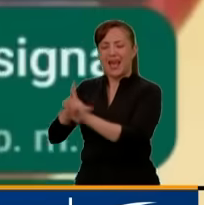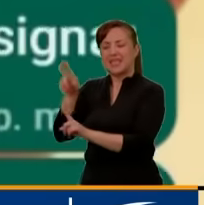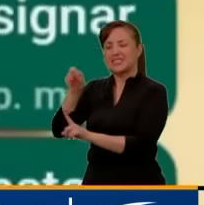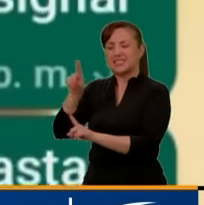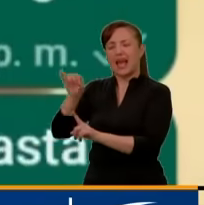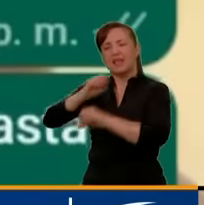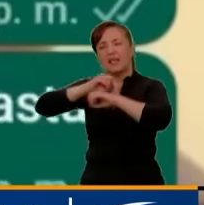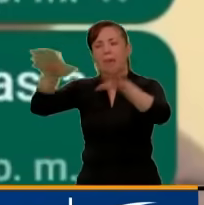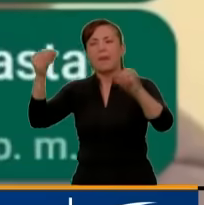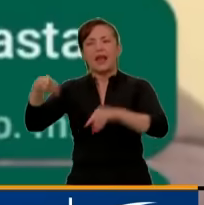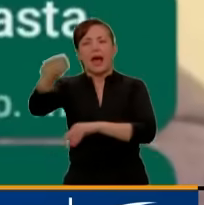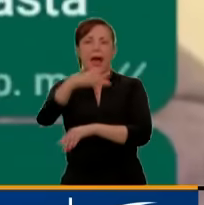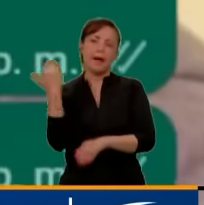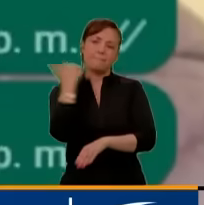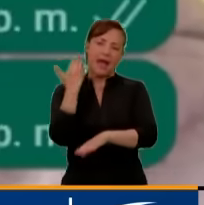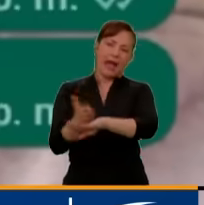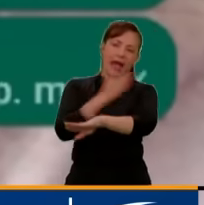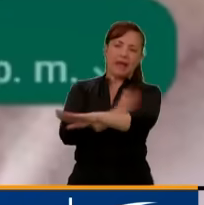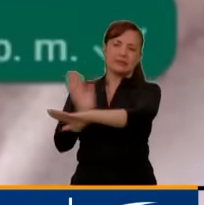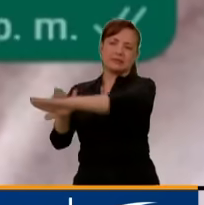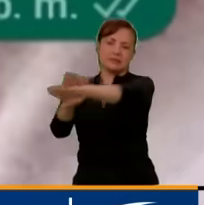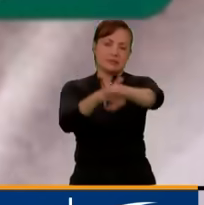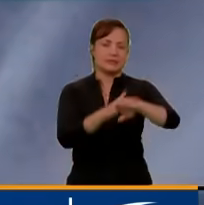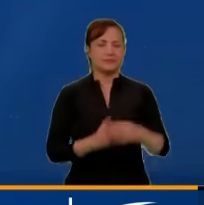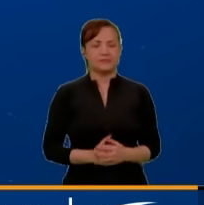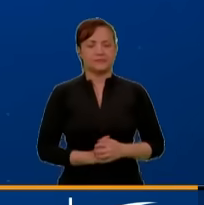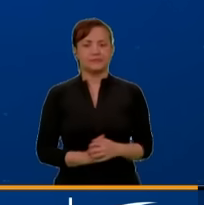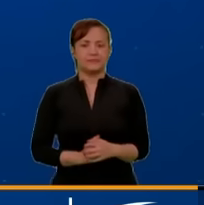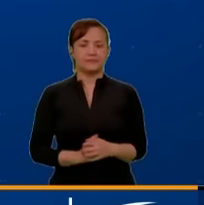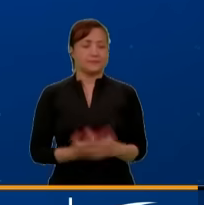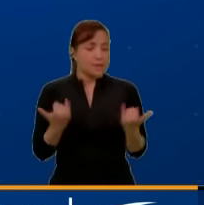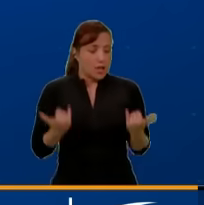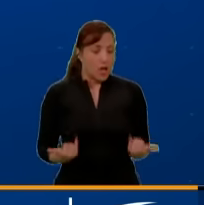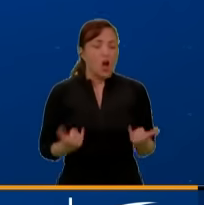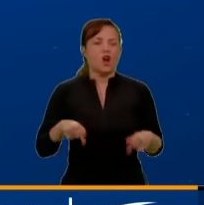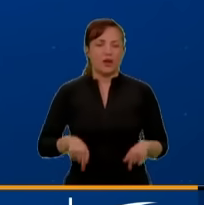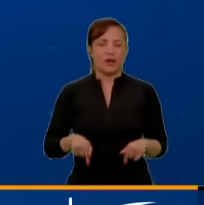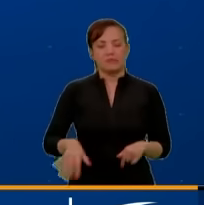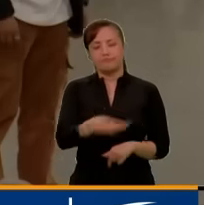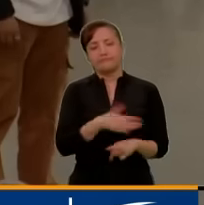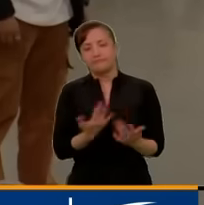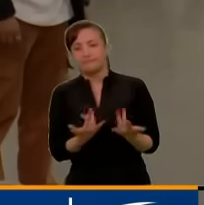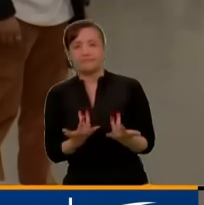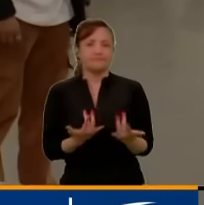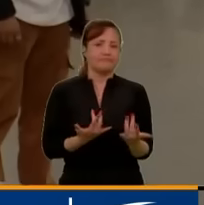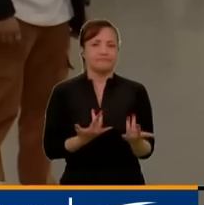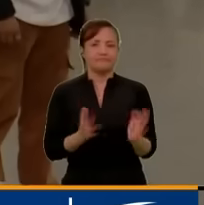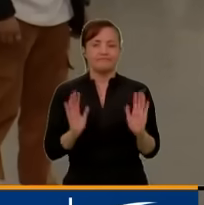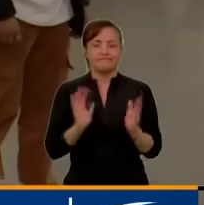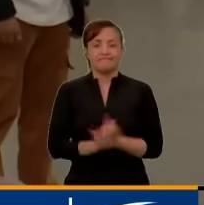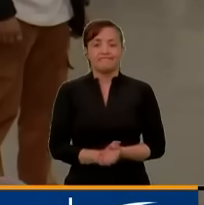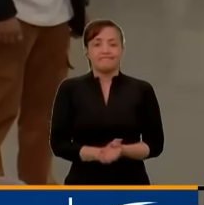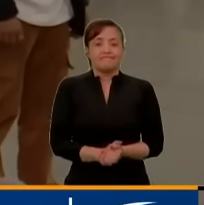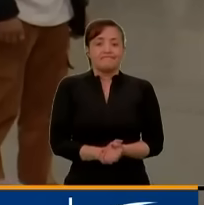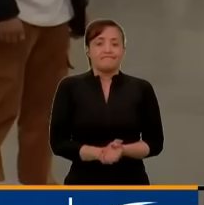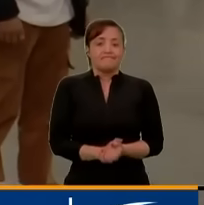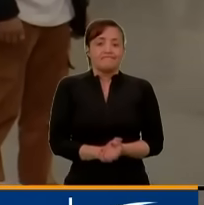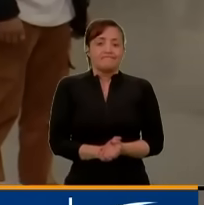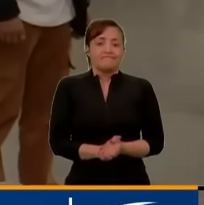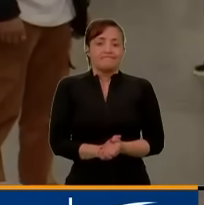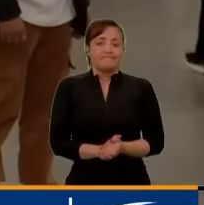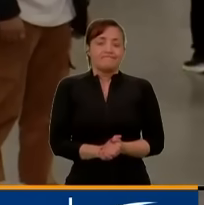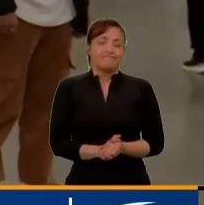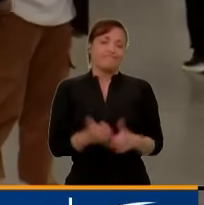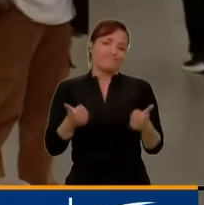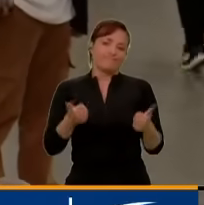que otras personas caigan en la trampa. Estamos directamente acá pues esperando y ya, sino que es